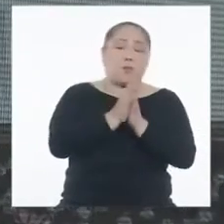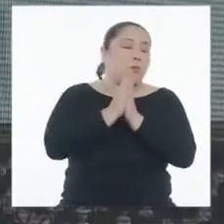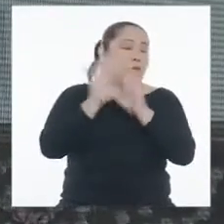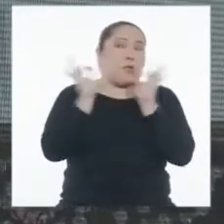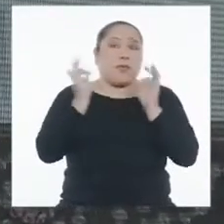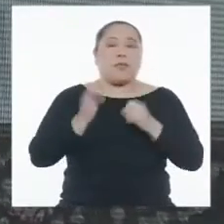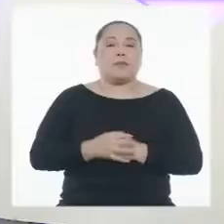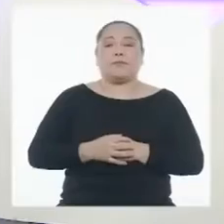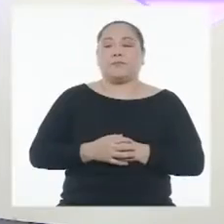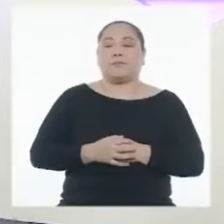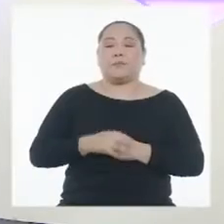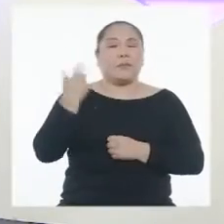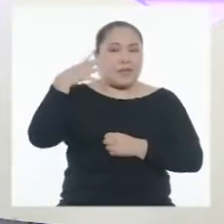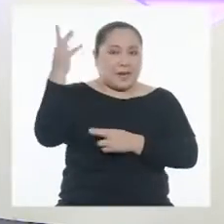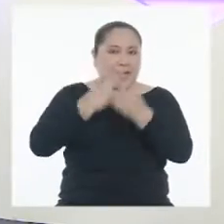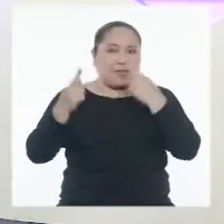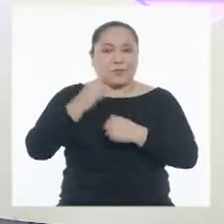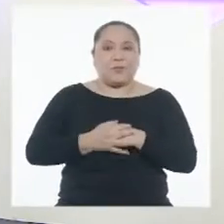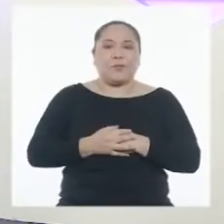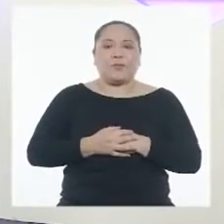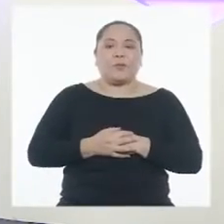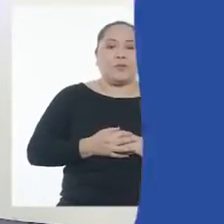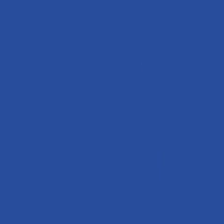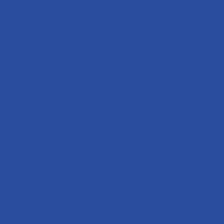hablando. Ya regresamos.